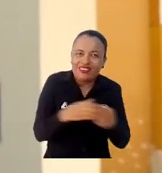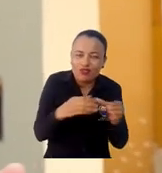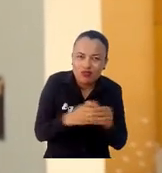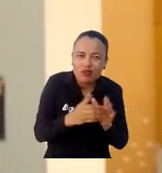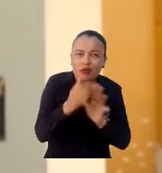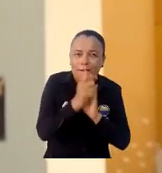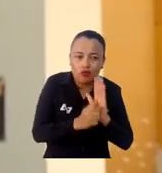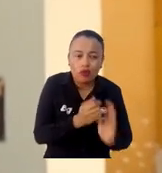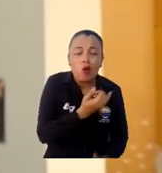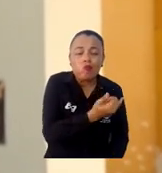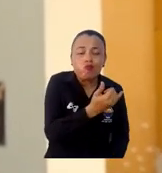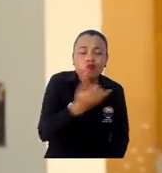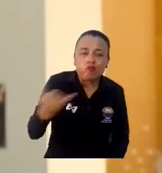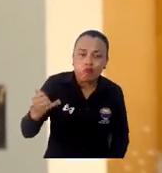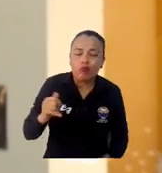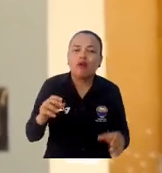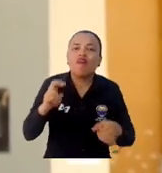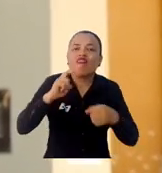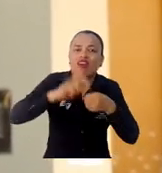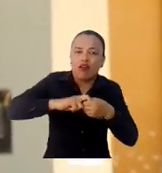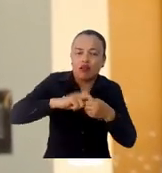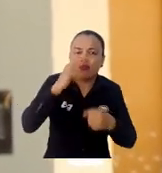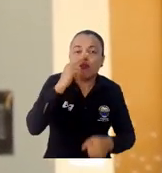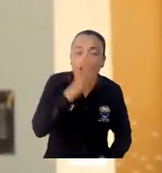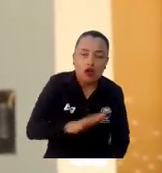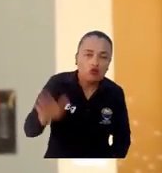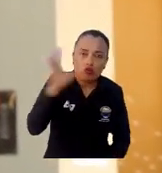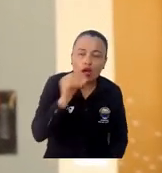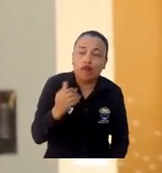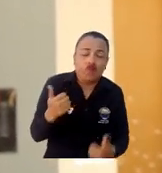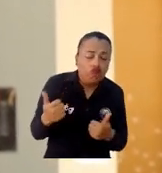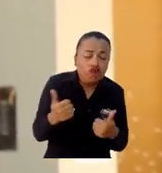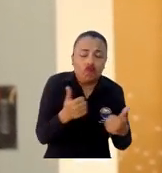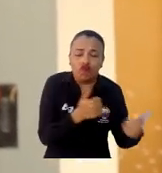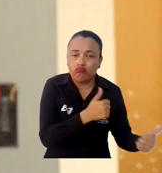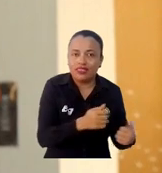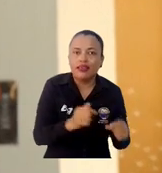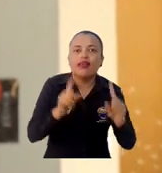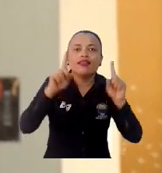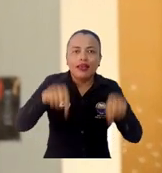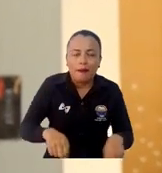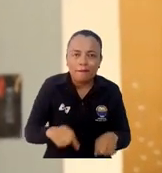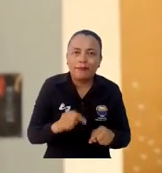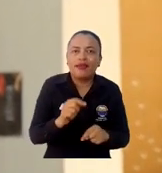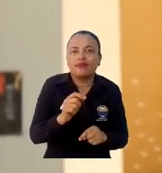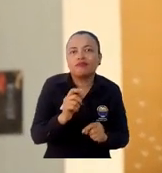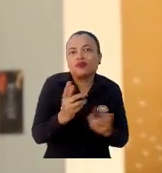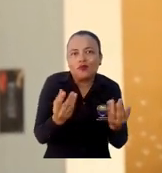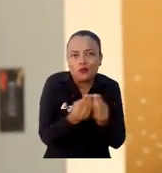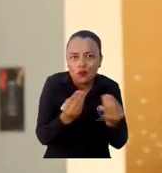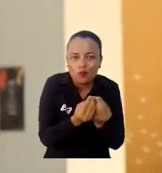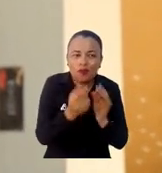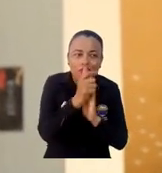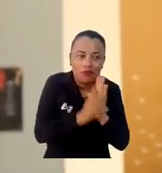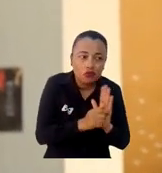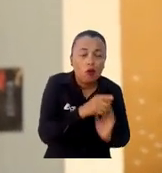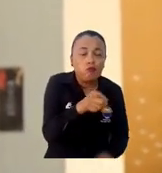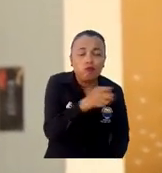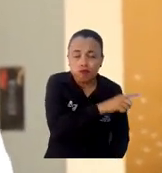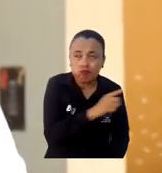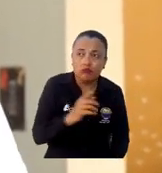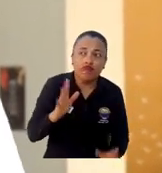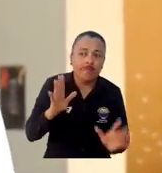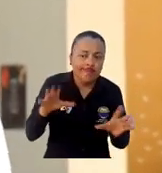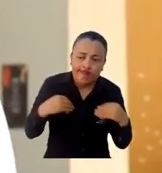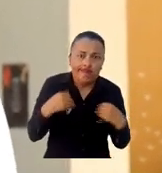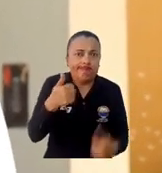los presidentes de asociaciones de personerías que hoy estamos, por parte de la Federación Nacional, y seguramente que también va a ser de buen recibo